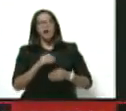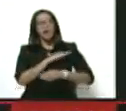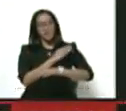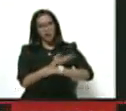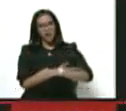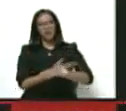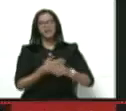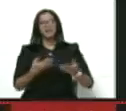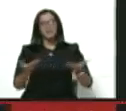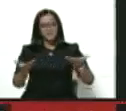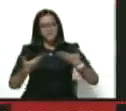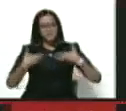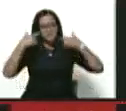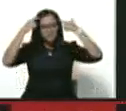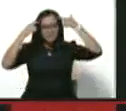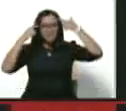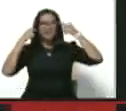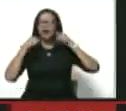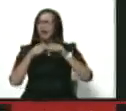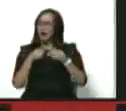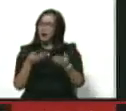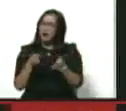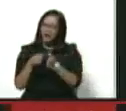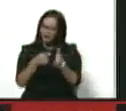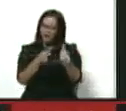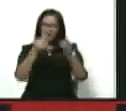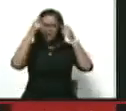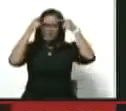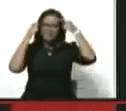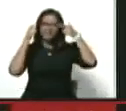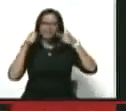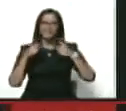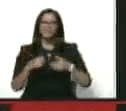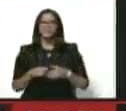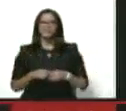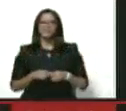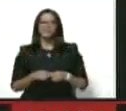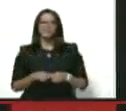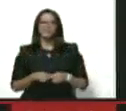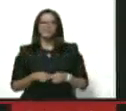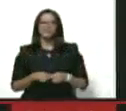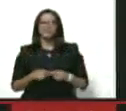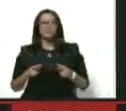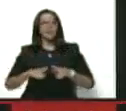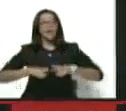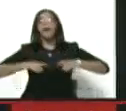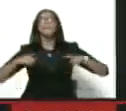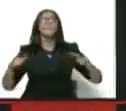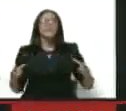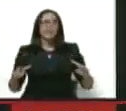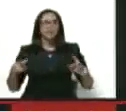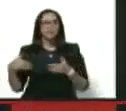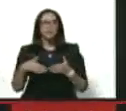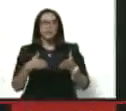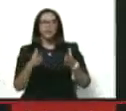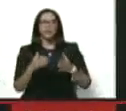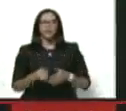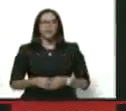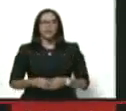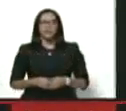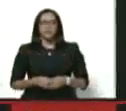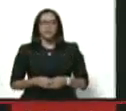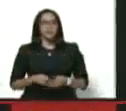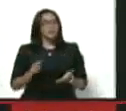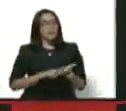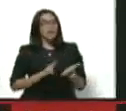de Chávez. Vamos por el camino de Chávez, ¿verdad? Así es. Fortaleciendo, ampliando, ensanchando sus caminos. Esa es la